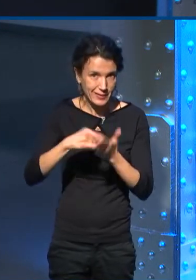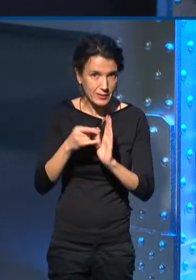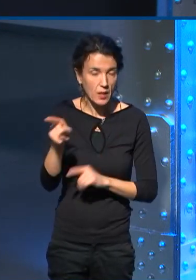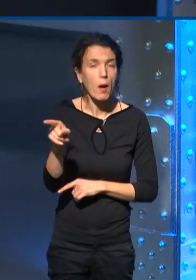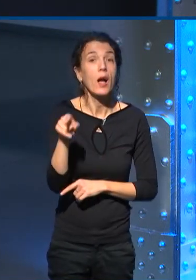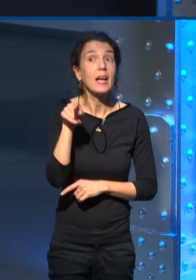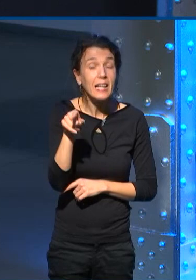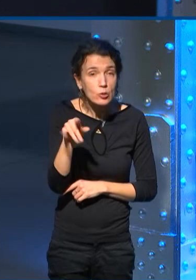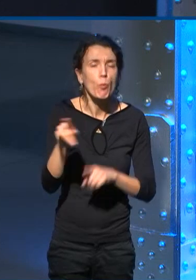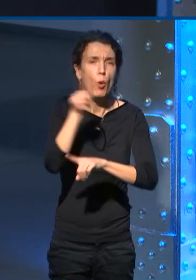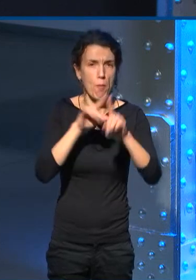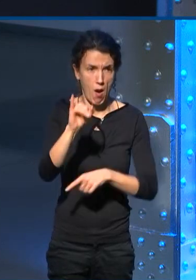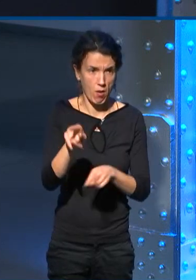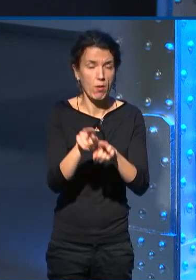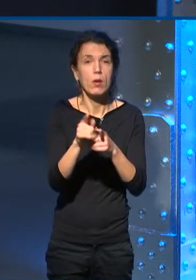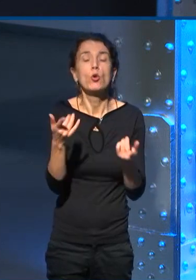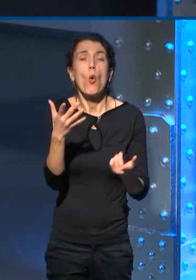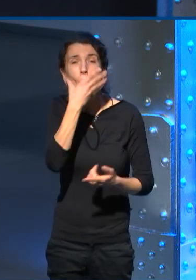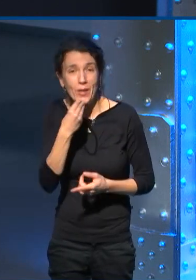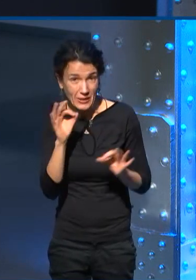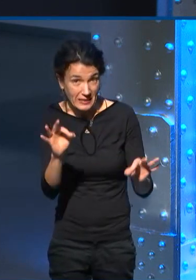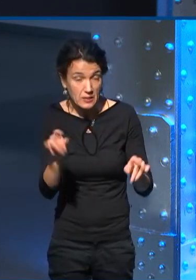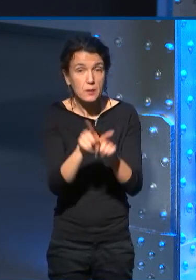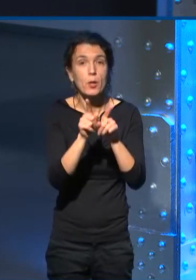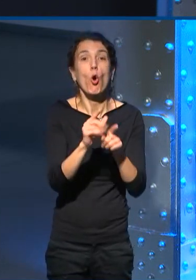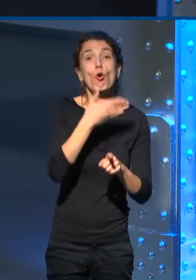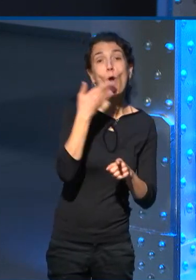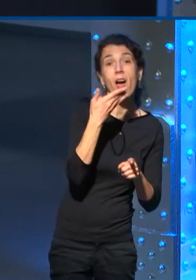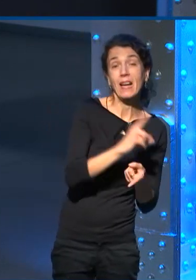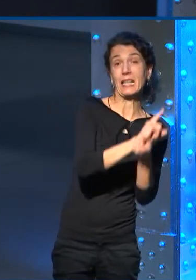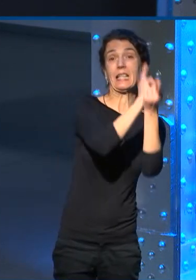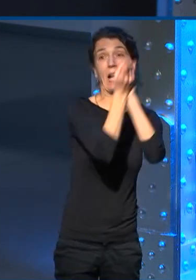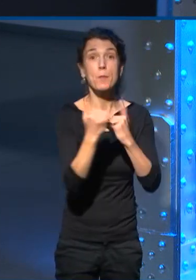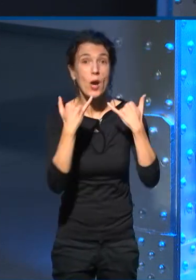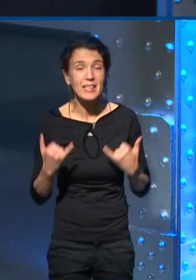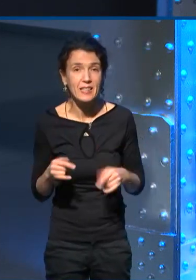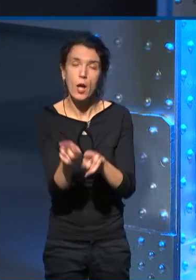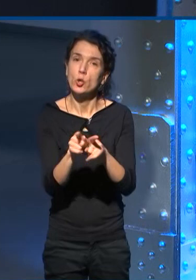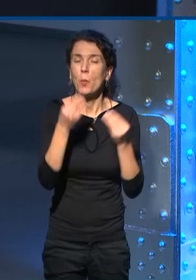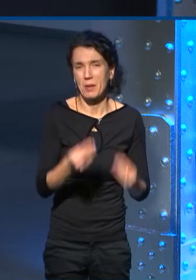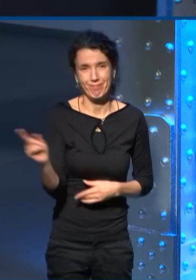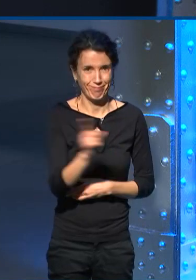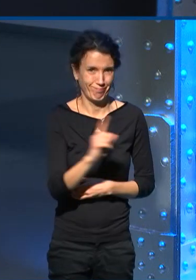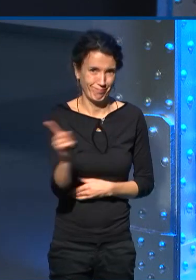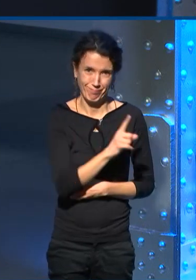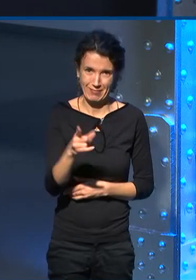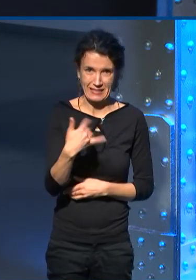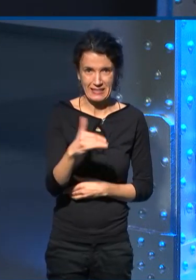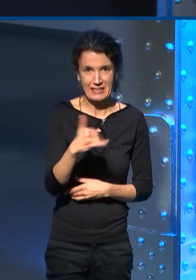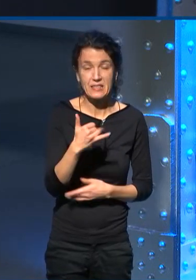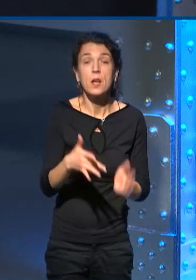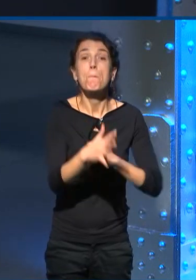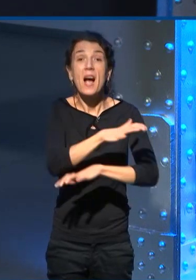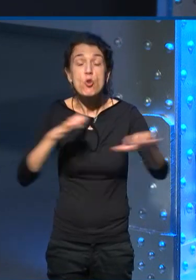Esto tiene un problema, es que esto pintado así es muy bonito, pero esa conversión de calor, digamos, a electricidad es muy ineficiente. De hecho, la mayoría del calor hay